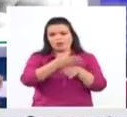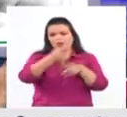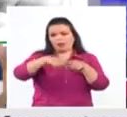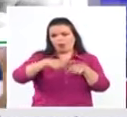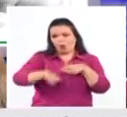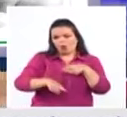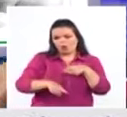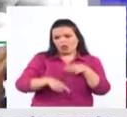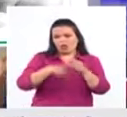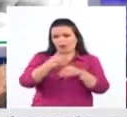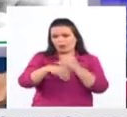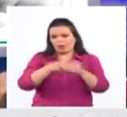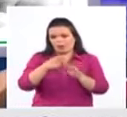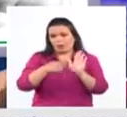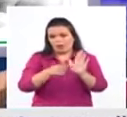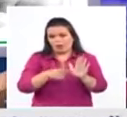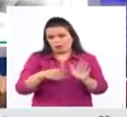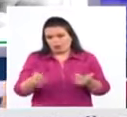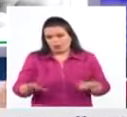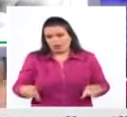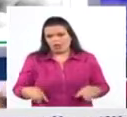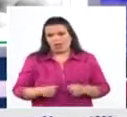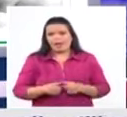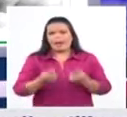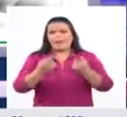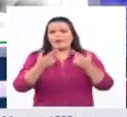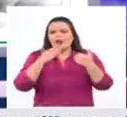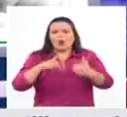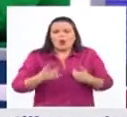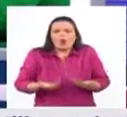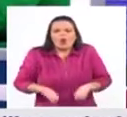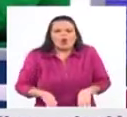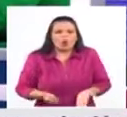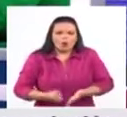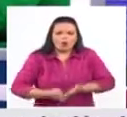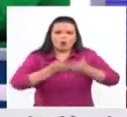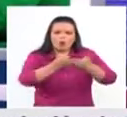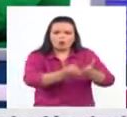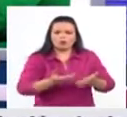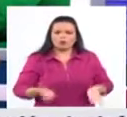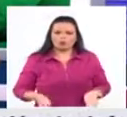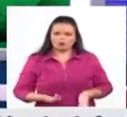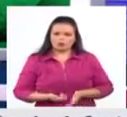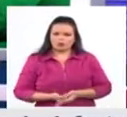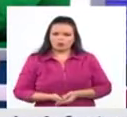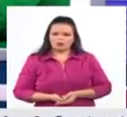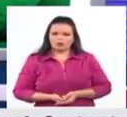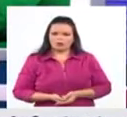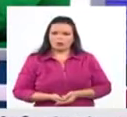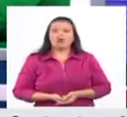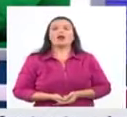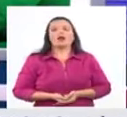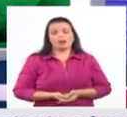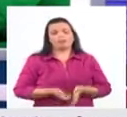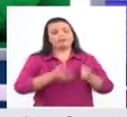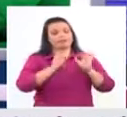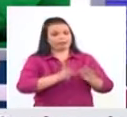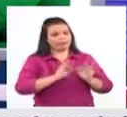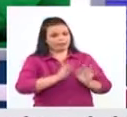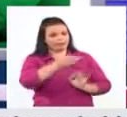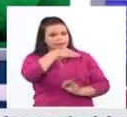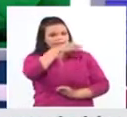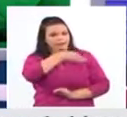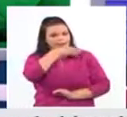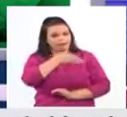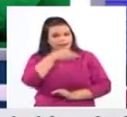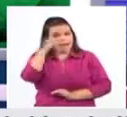Este proceso de post-COVID-19, ¿cómo enfrentarlo? Efectivamente, yo quisiera decirle a la población que nos esté escuchando, en